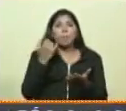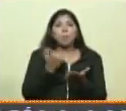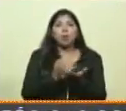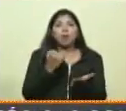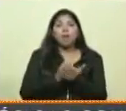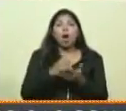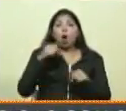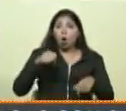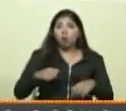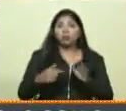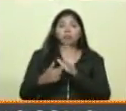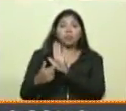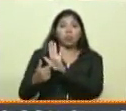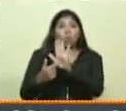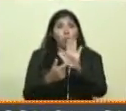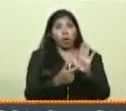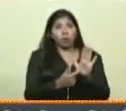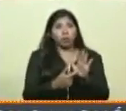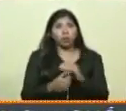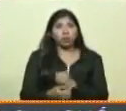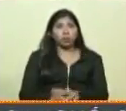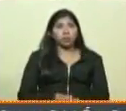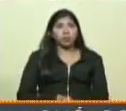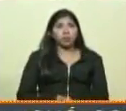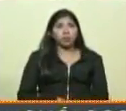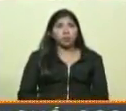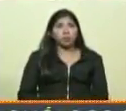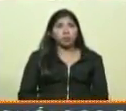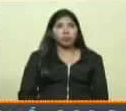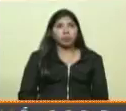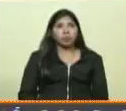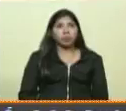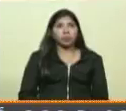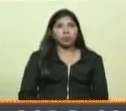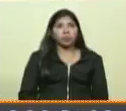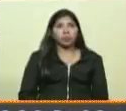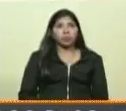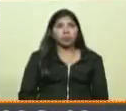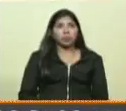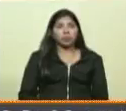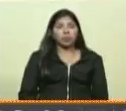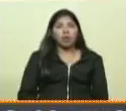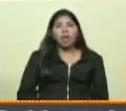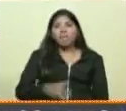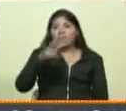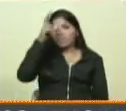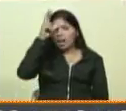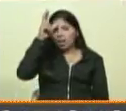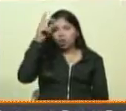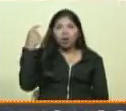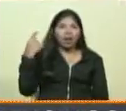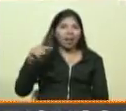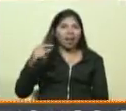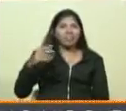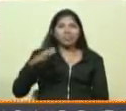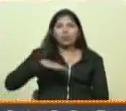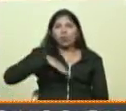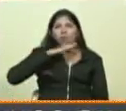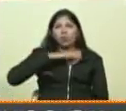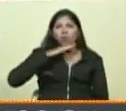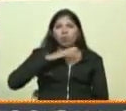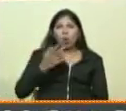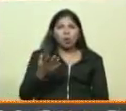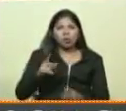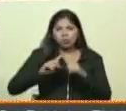traje. Traje láminas y todas las que tengo hoy están relacionadas directamente con el estado Falcón. Todo el sabotaje que ha recibido el